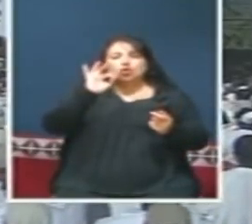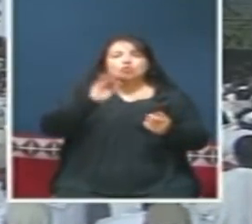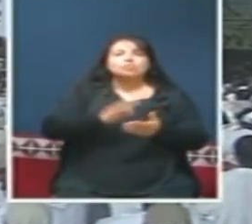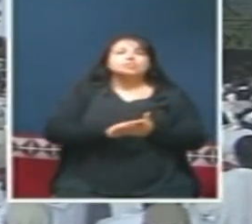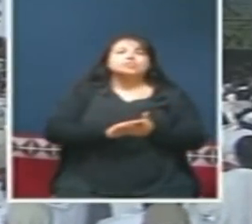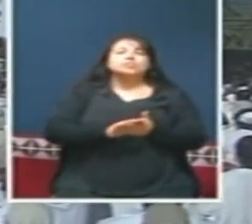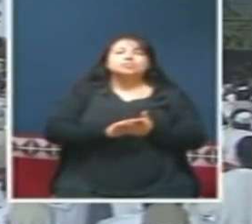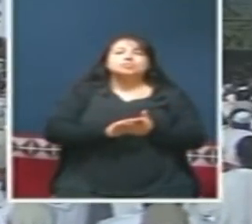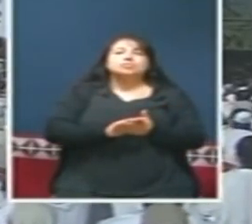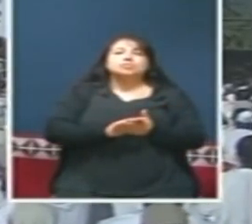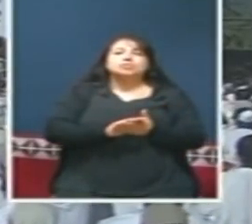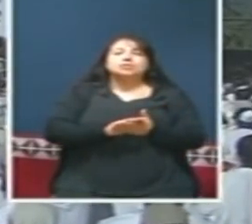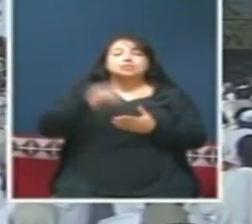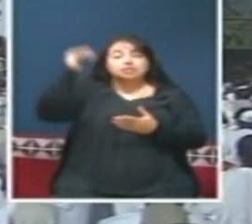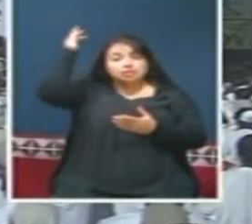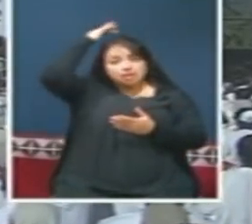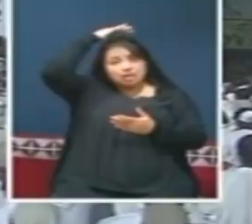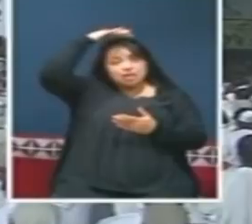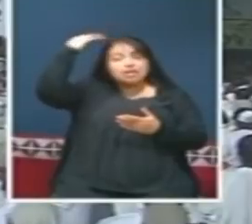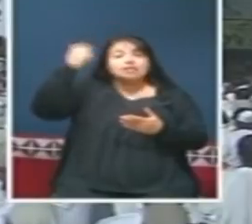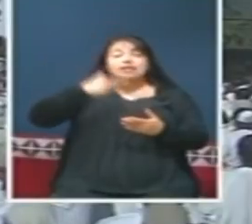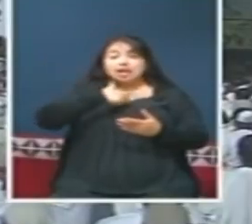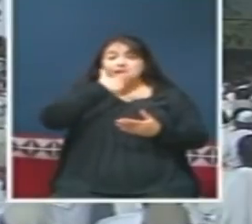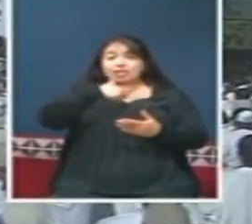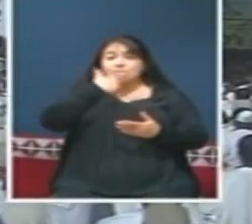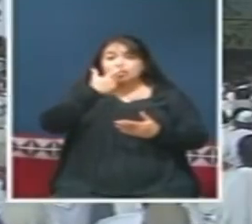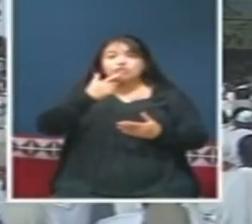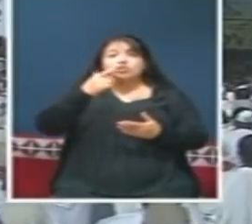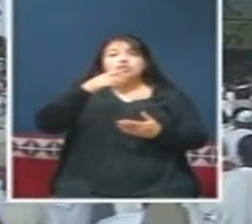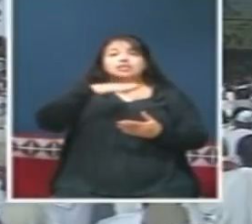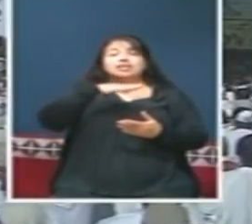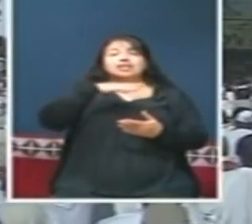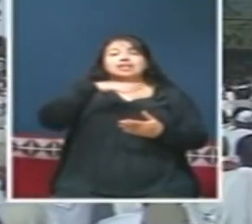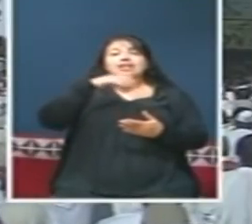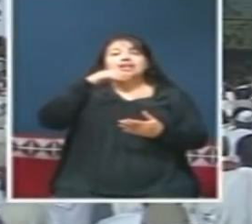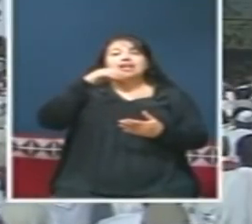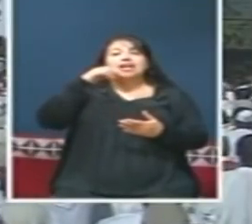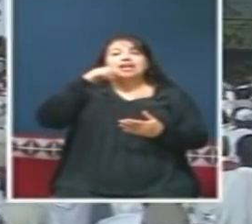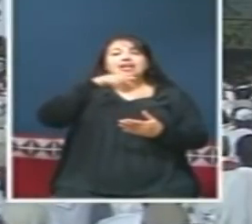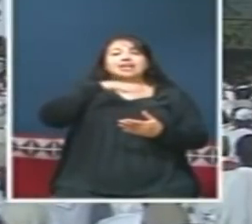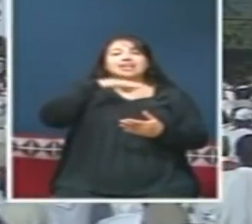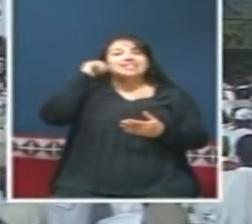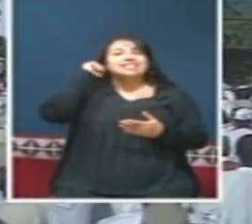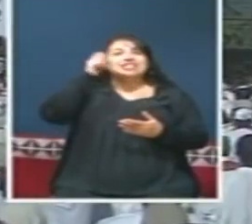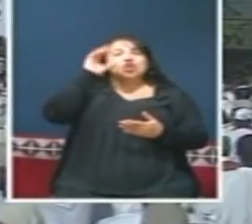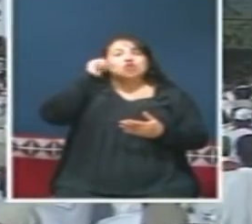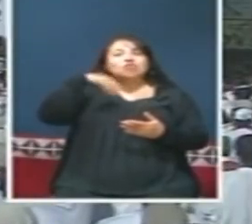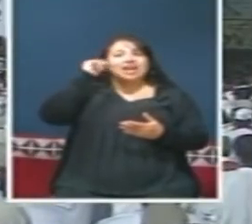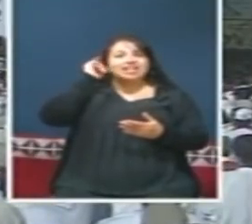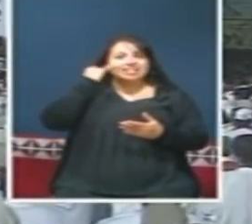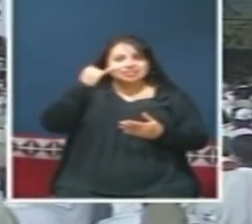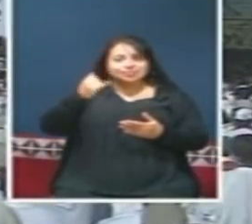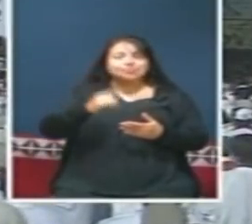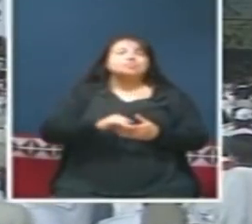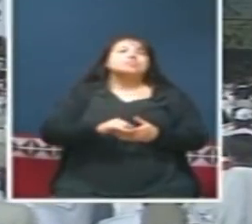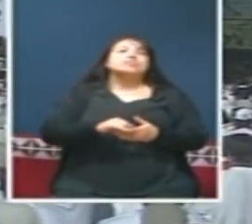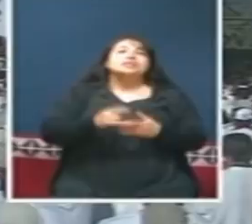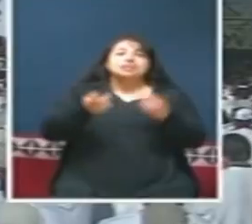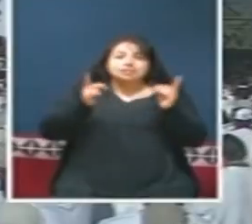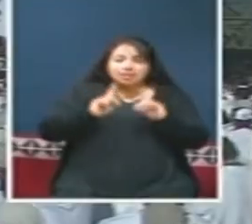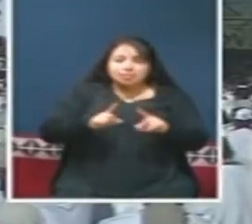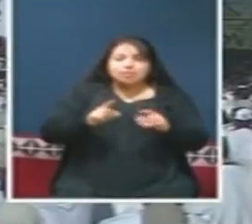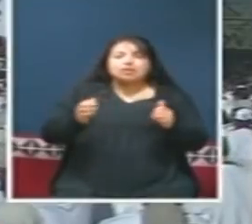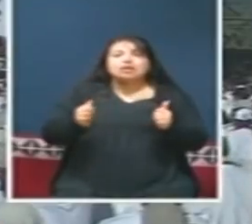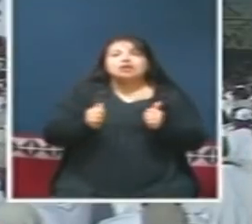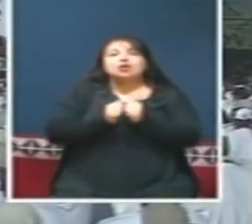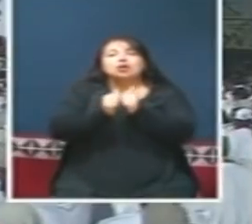reverendísimo, el Cardenal Giovanni Angelo Becchio, por la beatificación de Monseñor Angelelli y compañeros mártires.